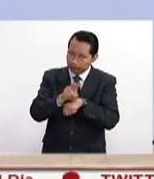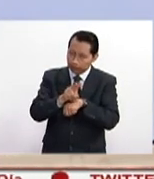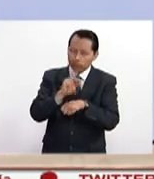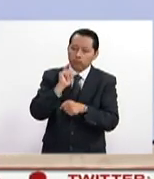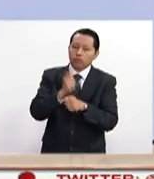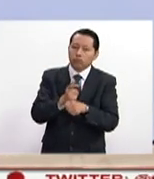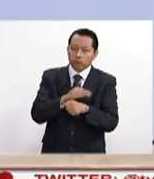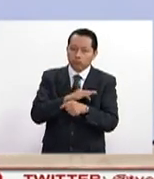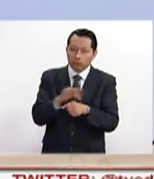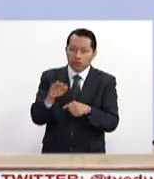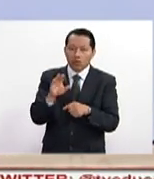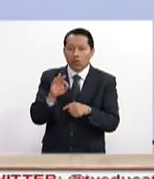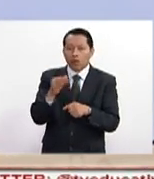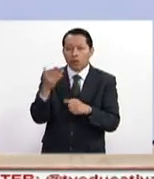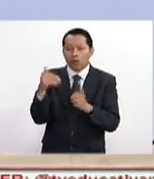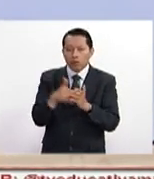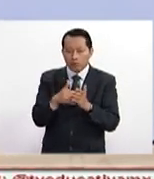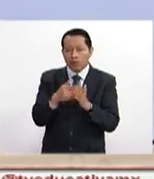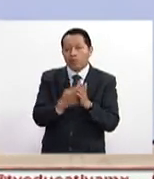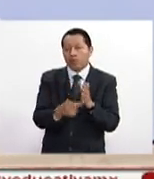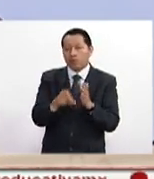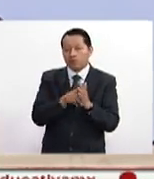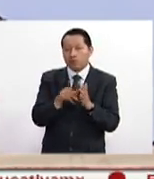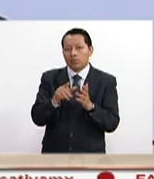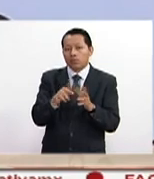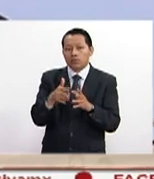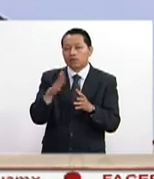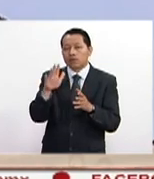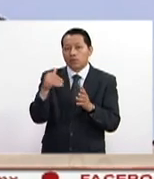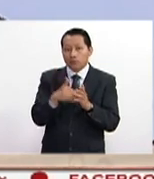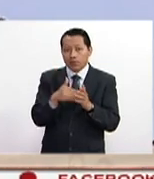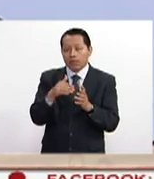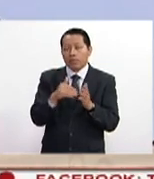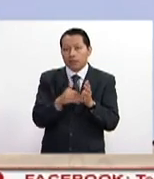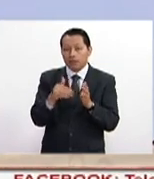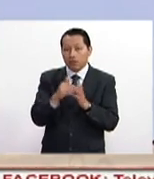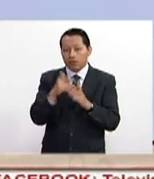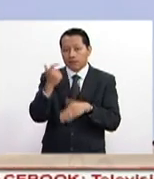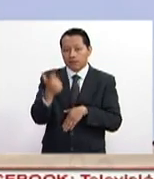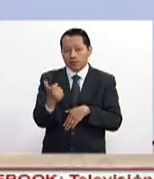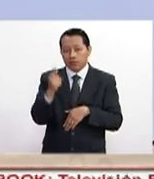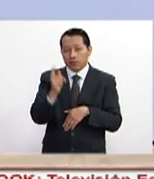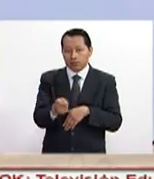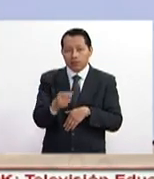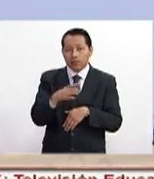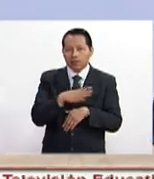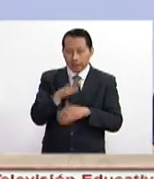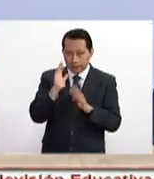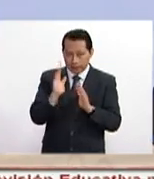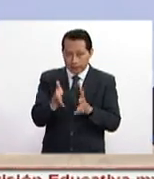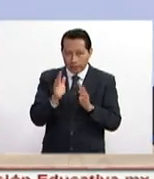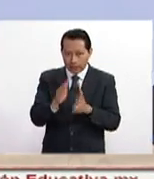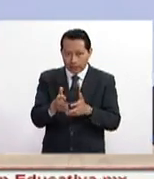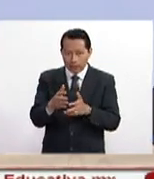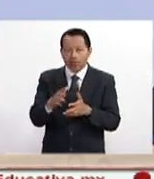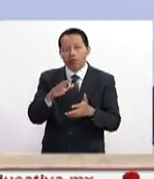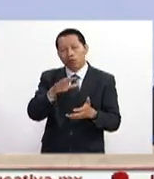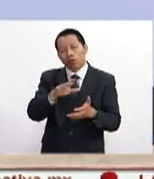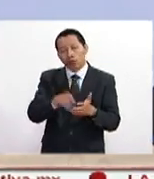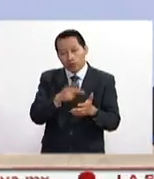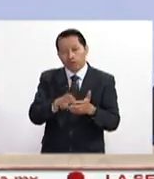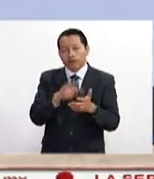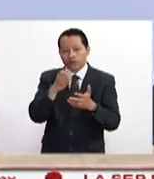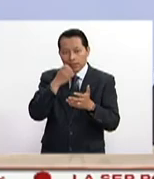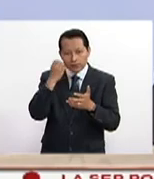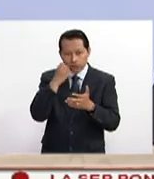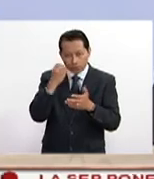dato de estas 44,000 plazas por un valor de 5,000 millones de pesos que hoy están ya regresando a las escuelas